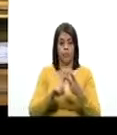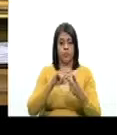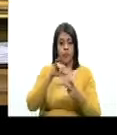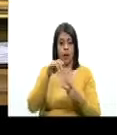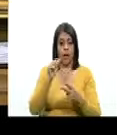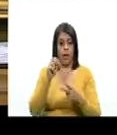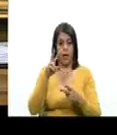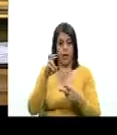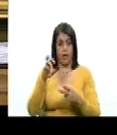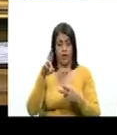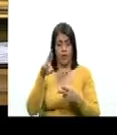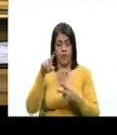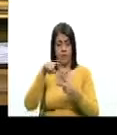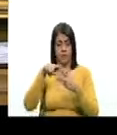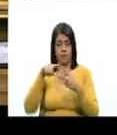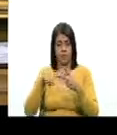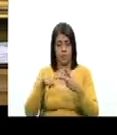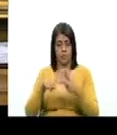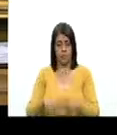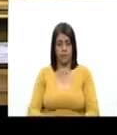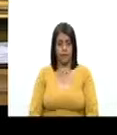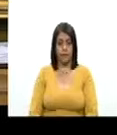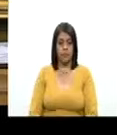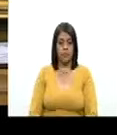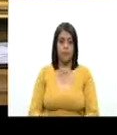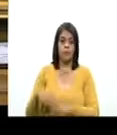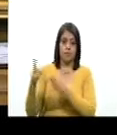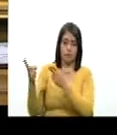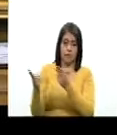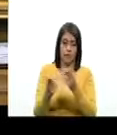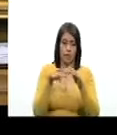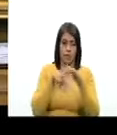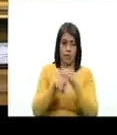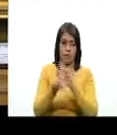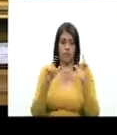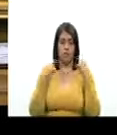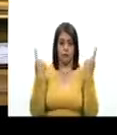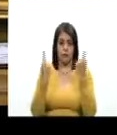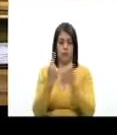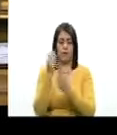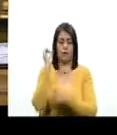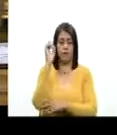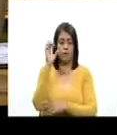Javier Hernán Gómez Javi Flama a el hemiciclo de sesiones.